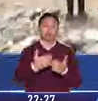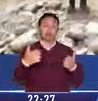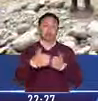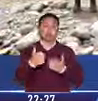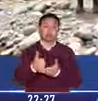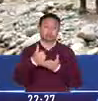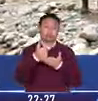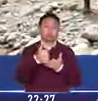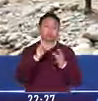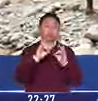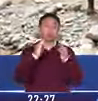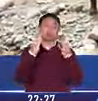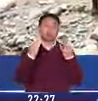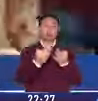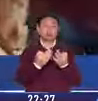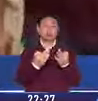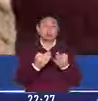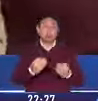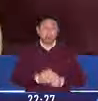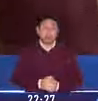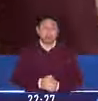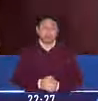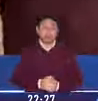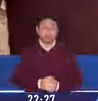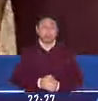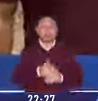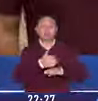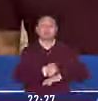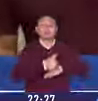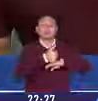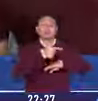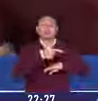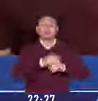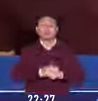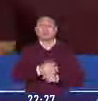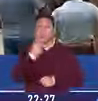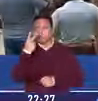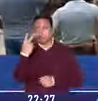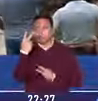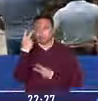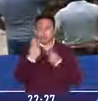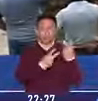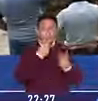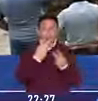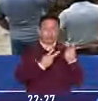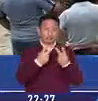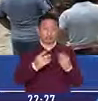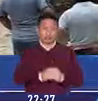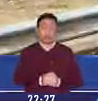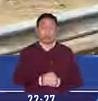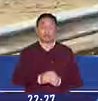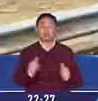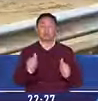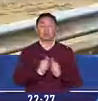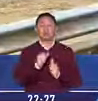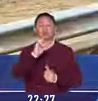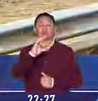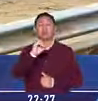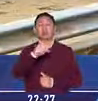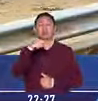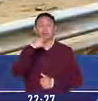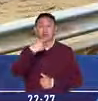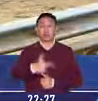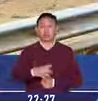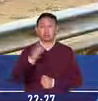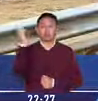para las familias damnificadas. Asimismo, el gobernador evaluó los daños y analizó la situación junto al COE cantonal para ver si se decretaba